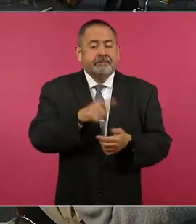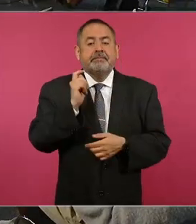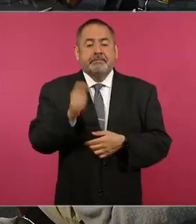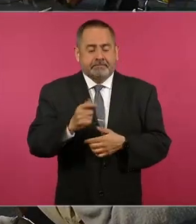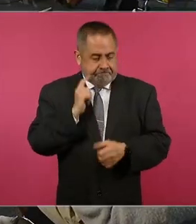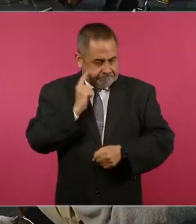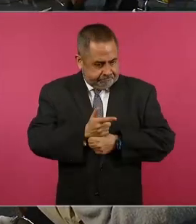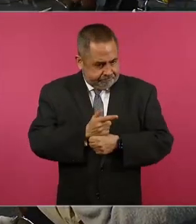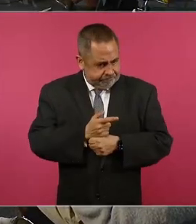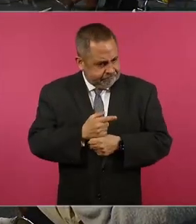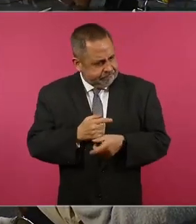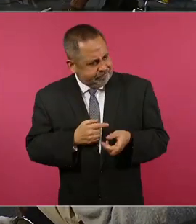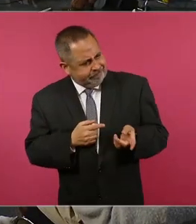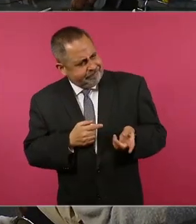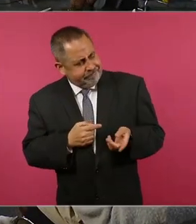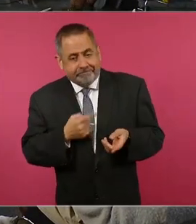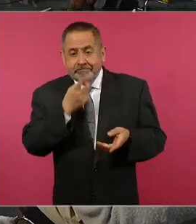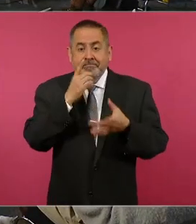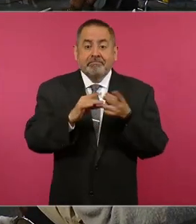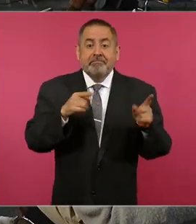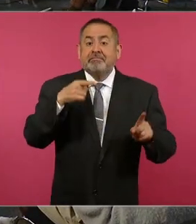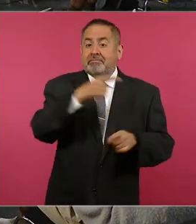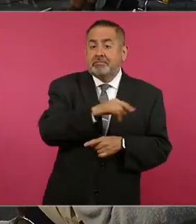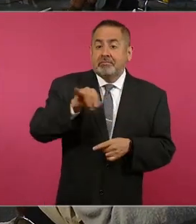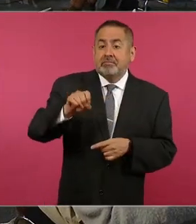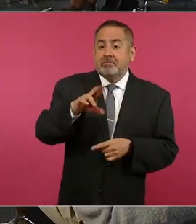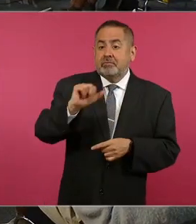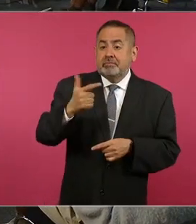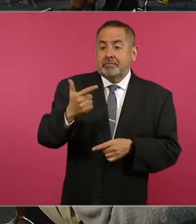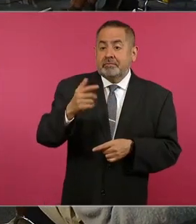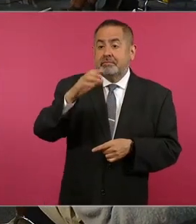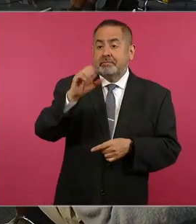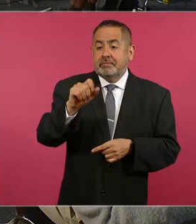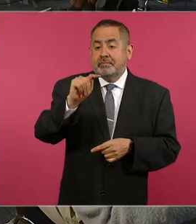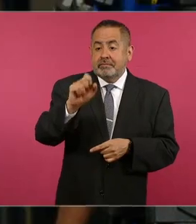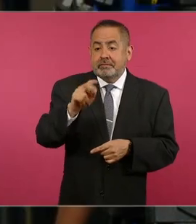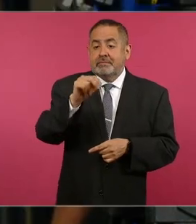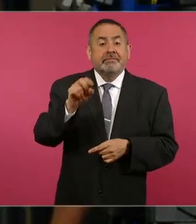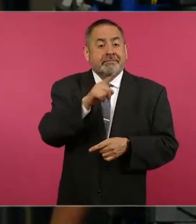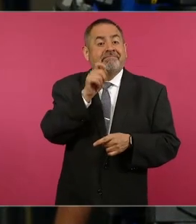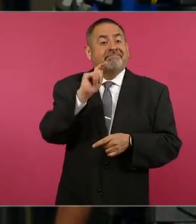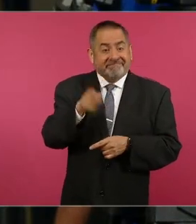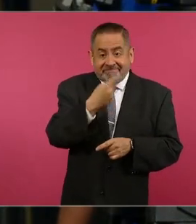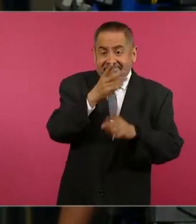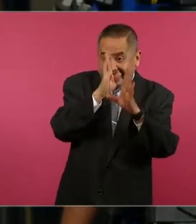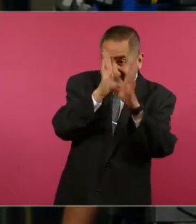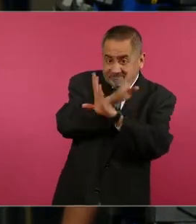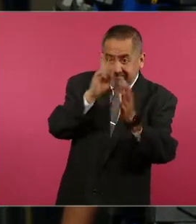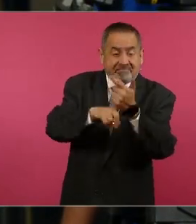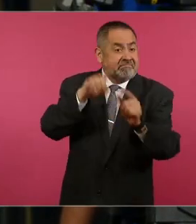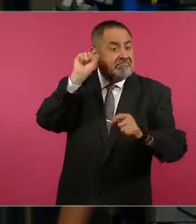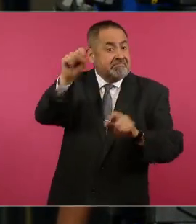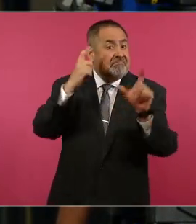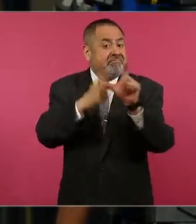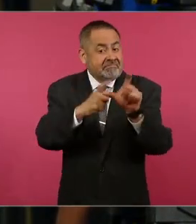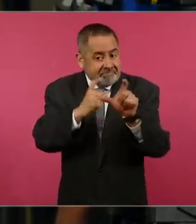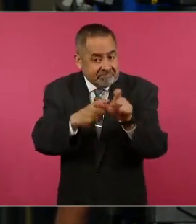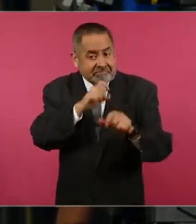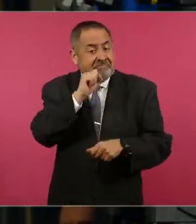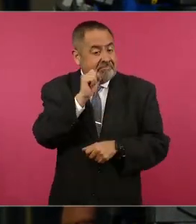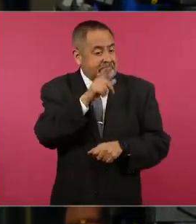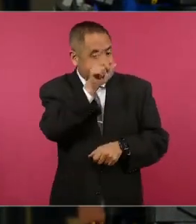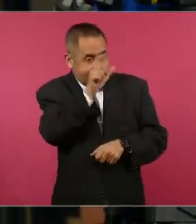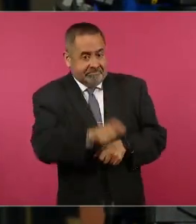algunas donde se menciona que Jorge Castañeda fue espía del comunismo o sea de hecho lo